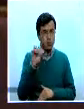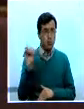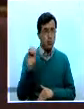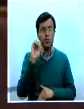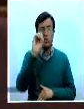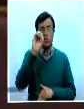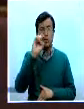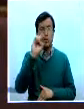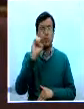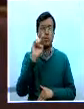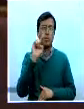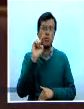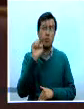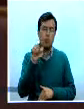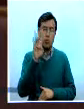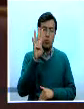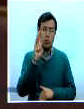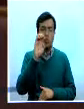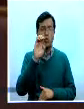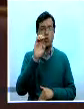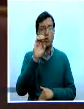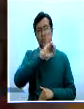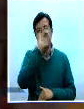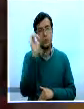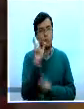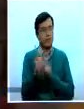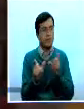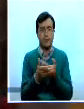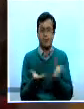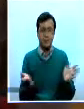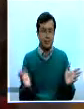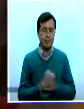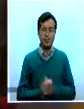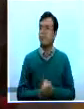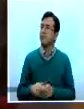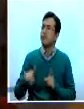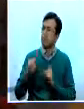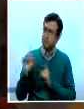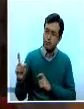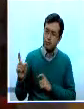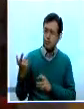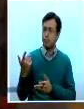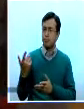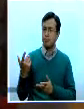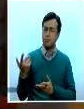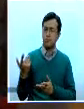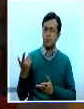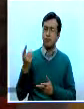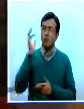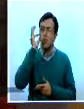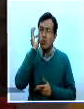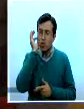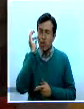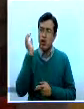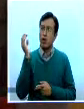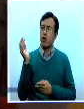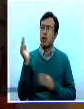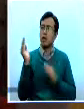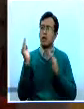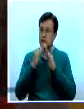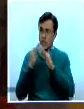0.4 por ciento de ese millón de personas doctor en lo referente a los aportes que deberán hacer en las amas de casa para la afiliación